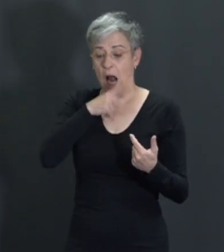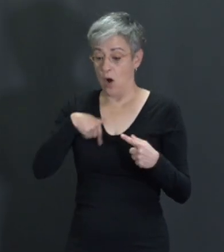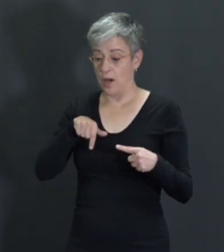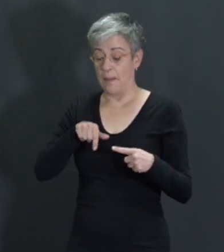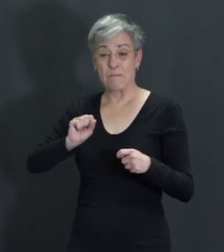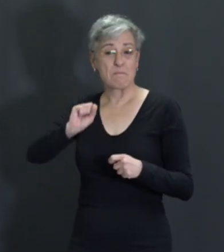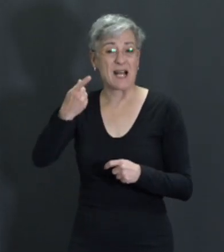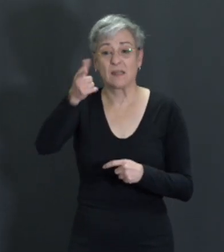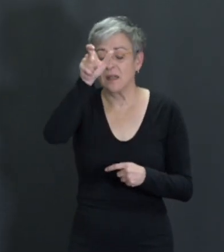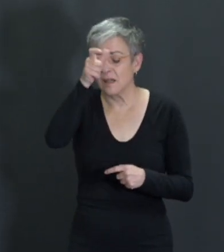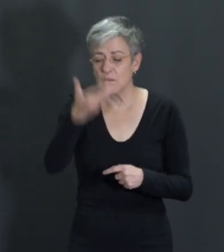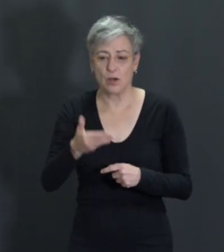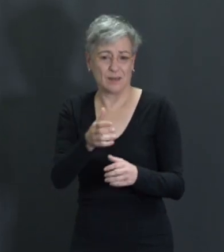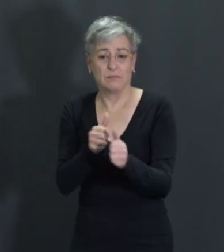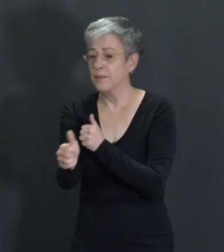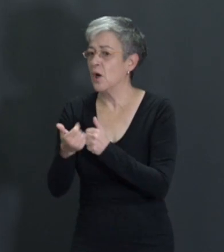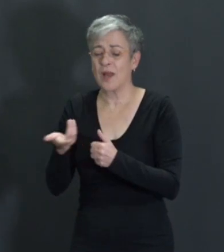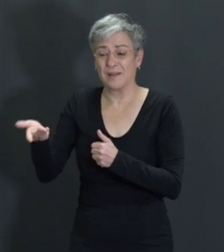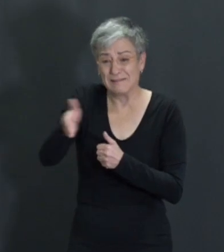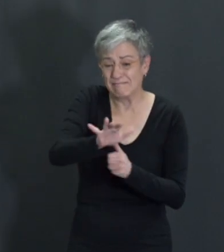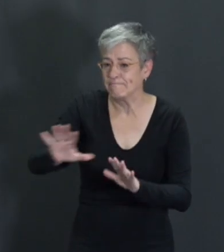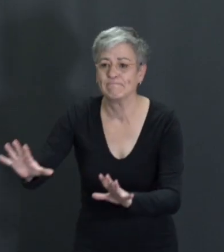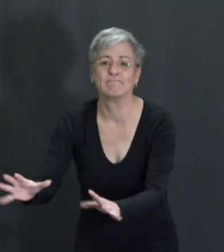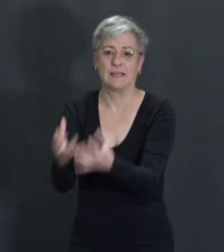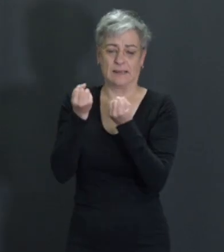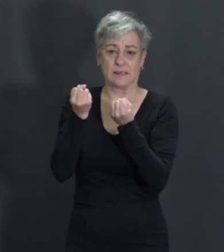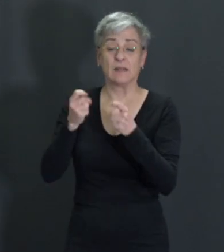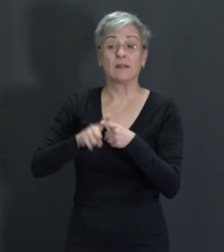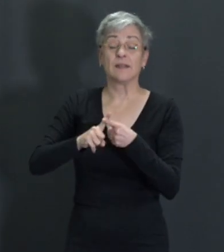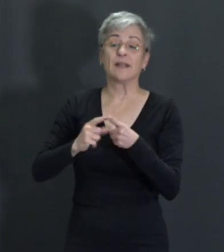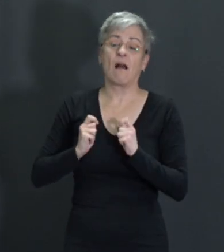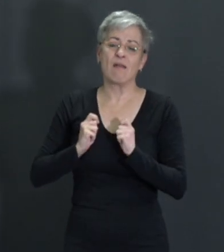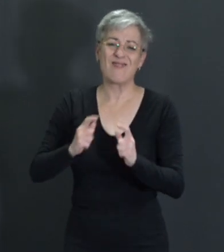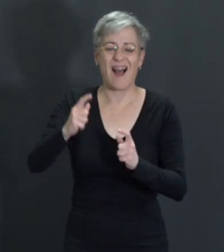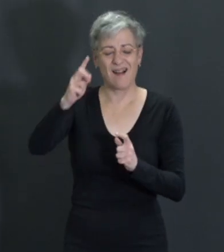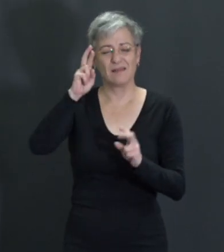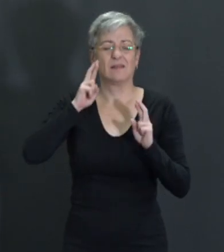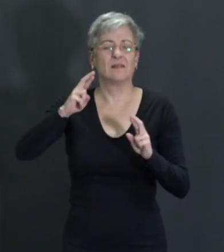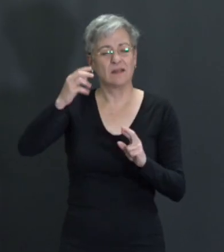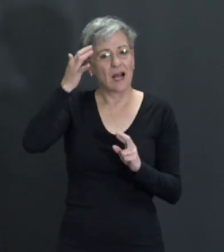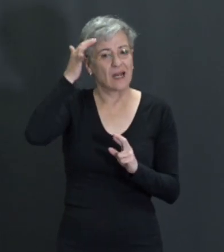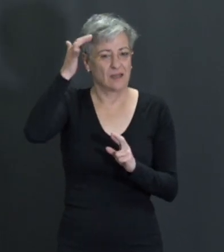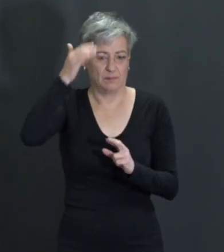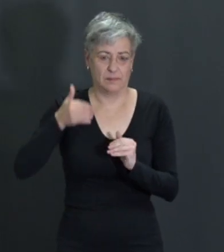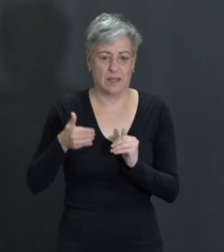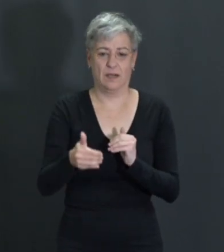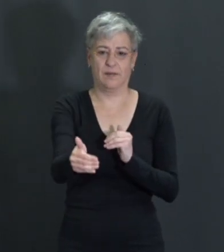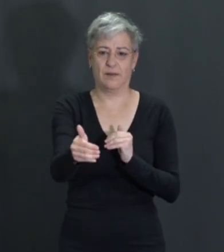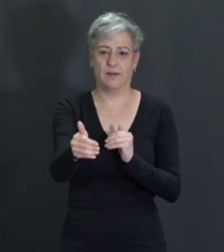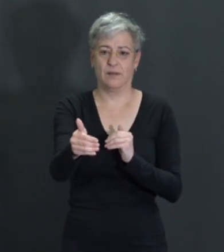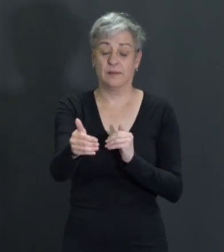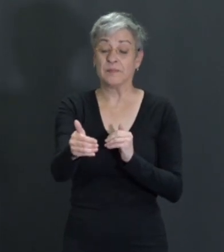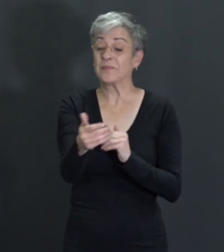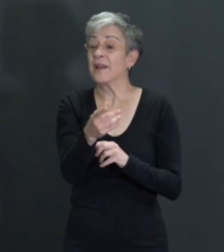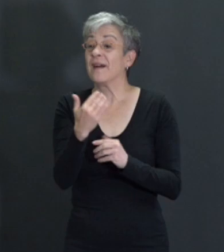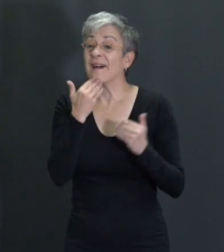rescatar cadáveres y empezar a darles esperanza. Esperanza que va a venir también desde lo